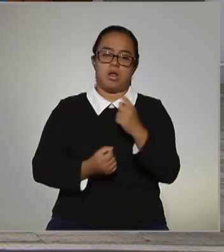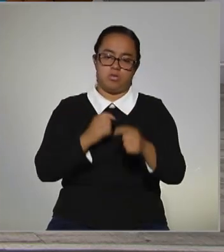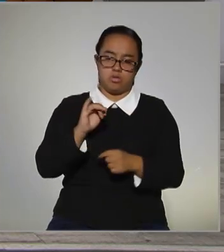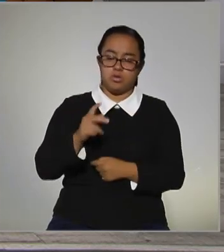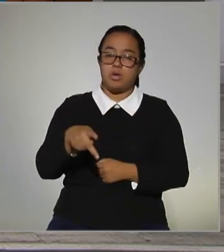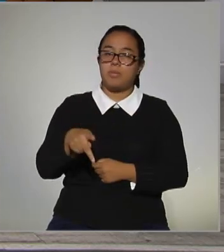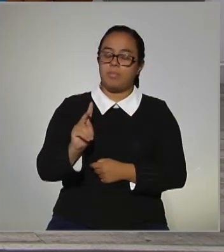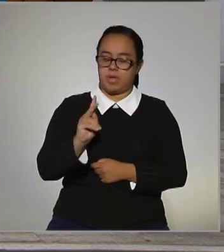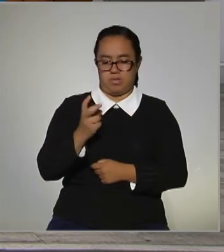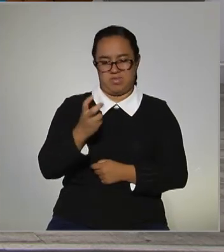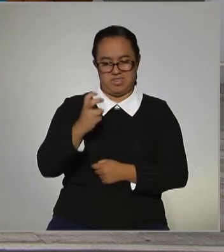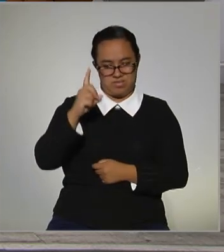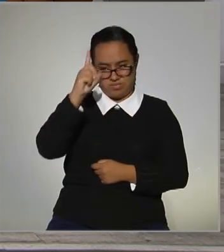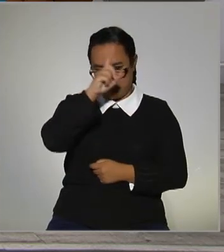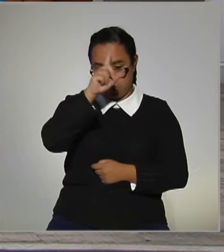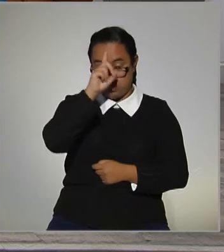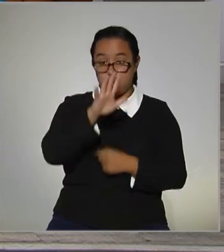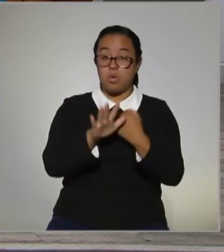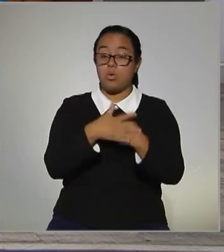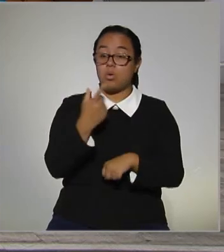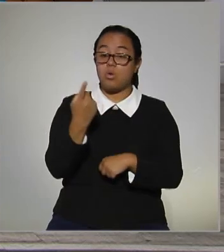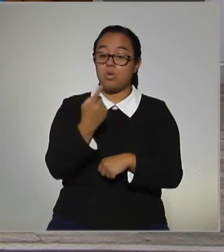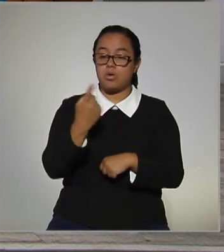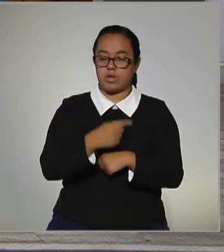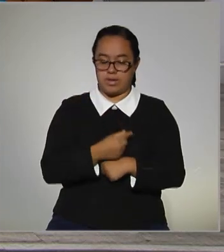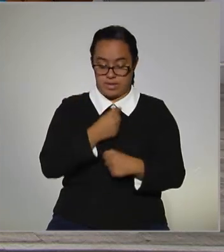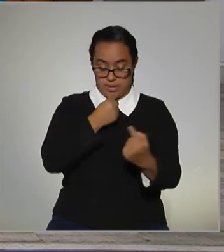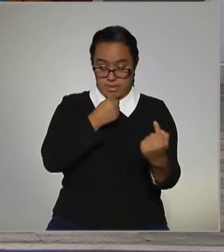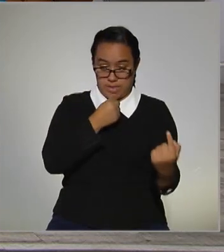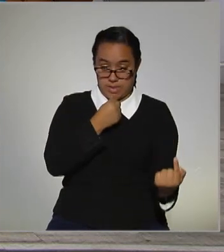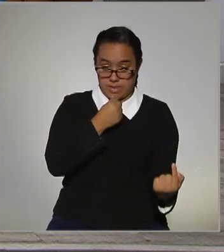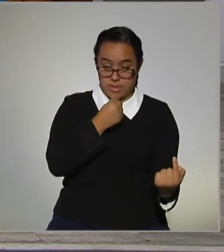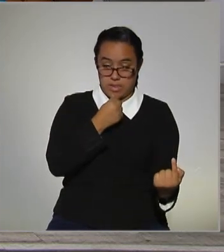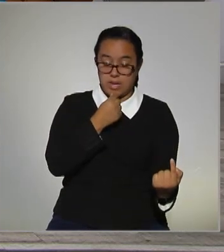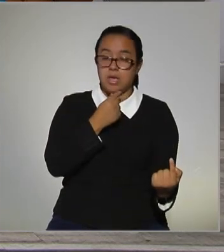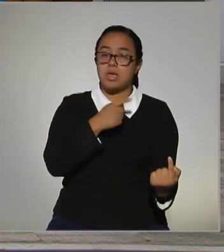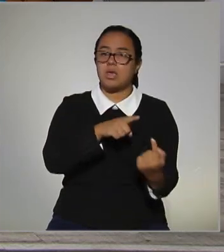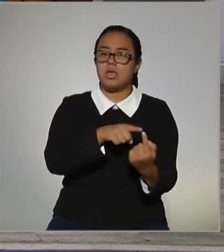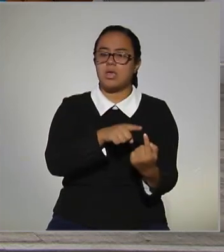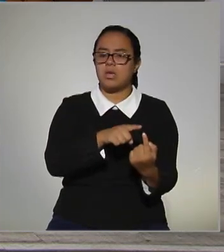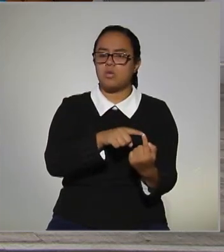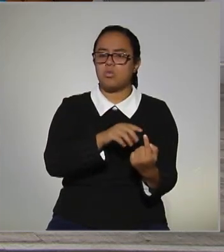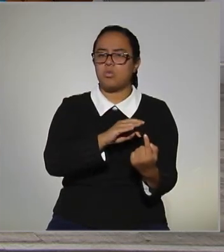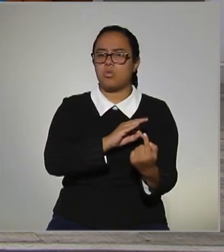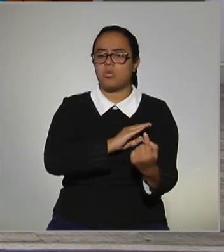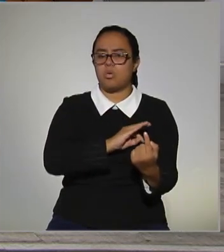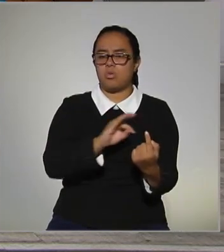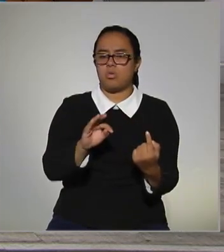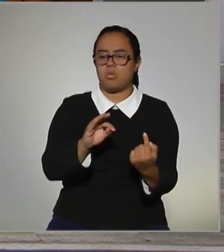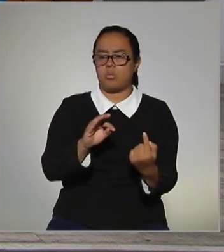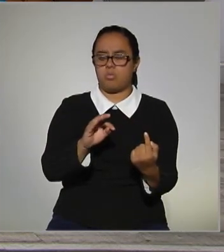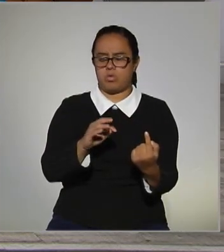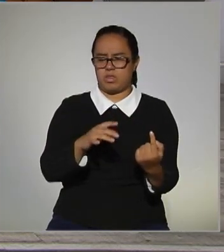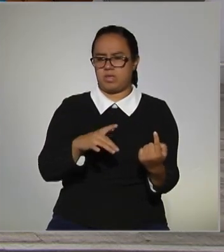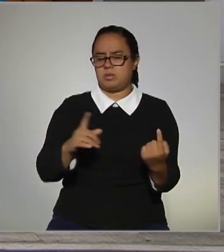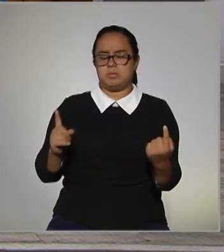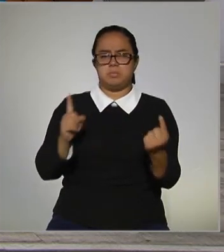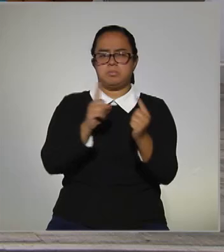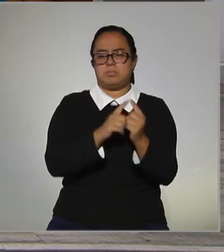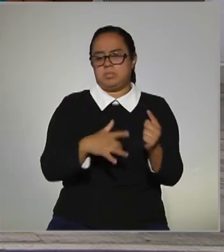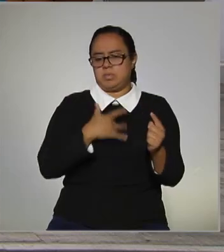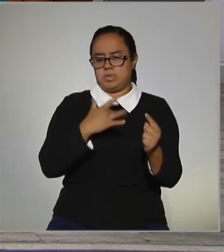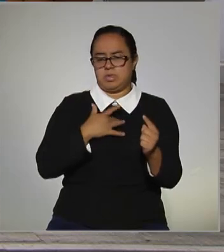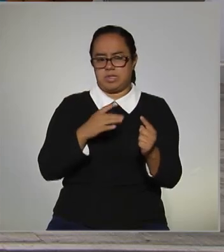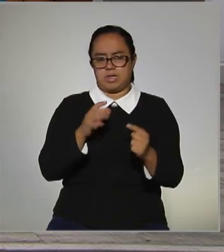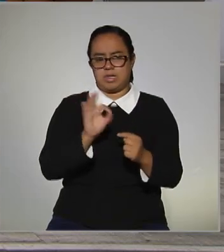y recomendable, porque finalmente, digamos, el niño puede venir al lugar de un síntoma, por ejemplo, ¿no? En